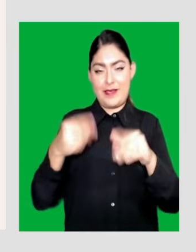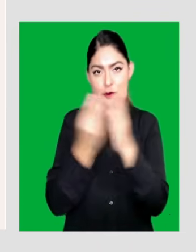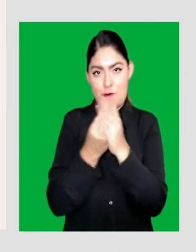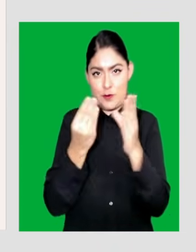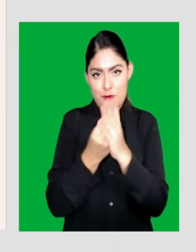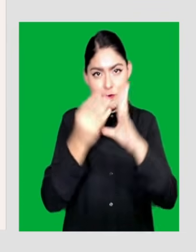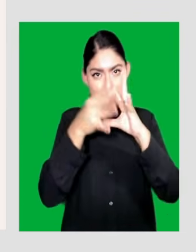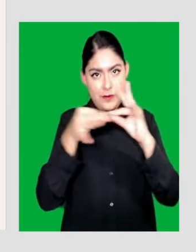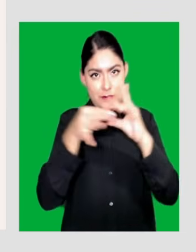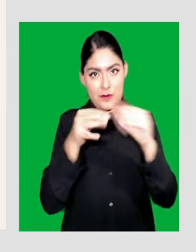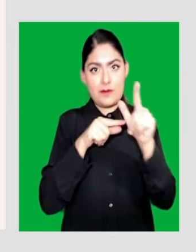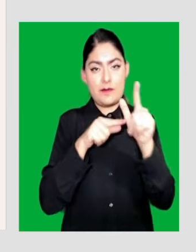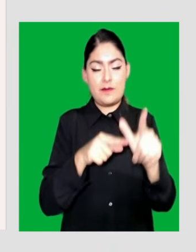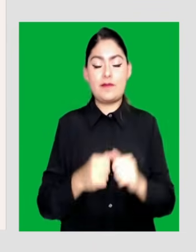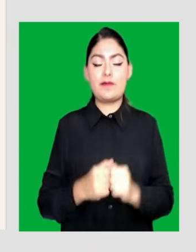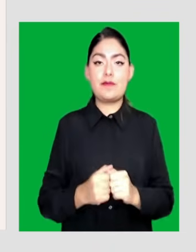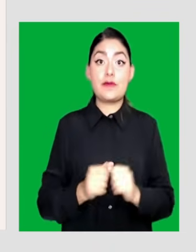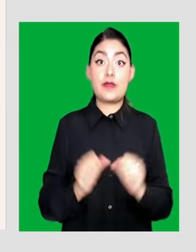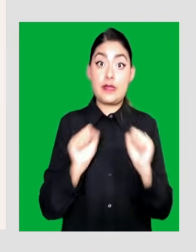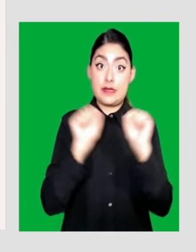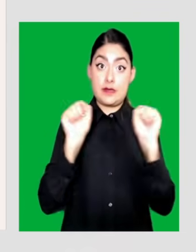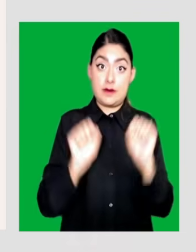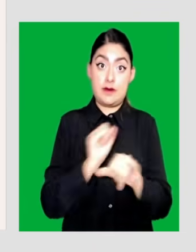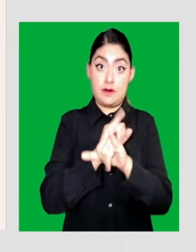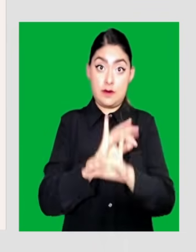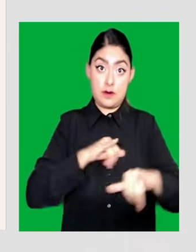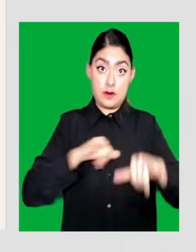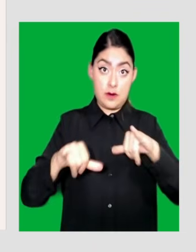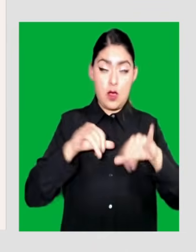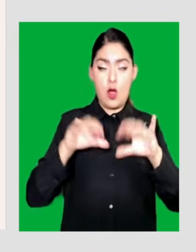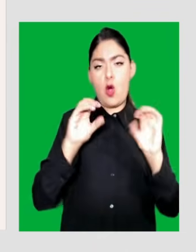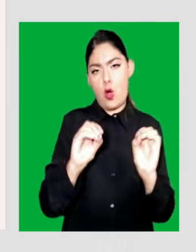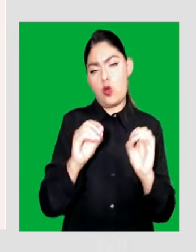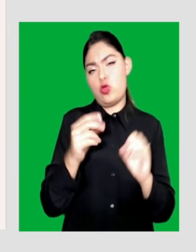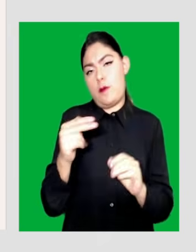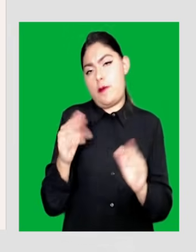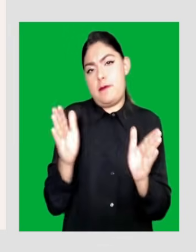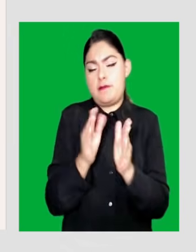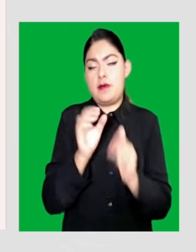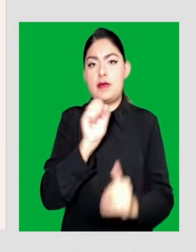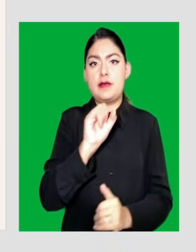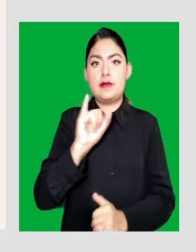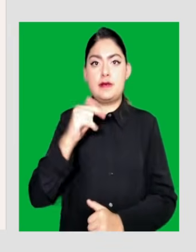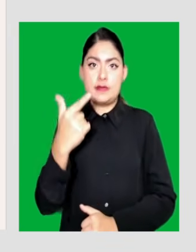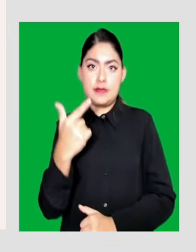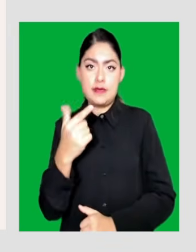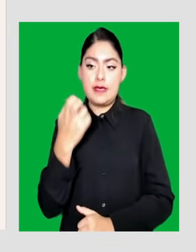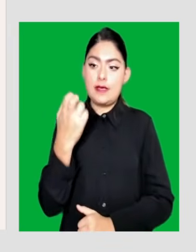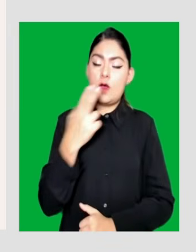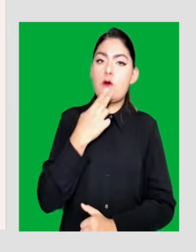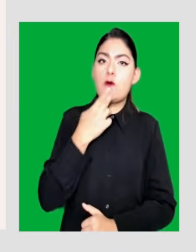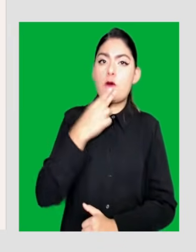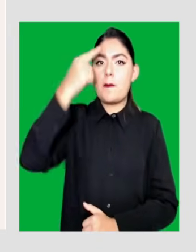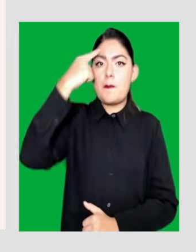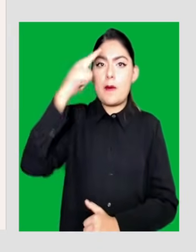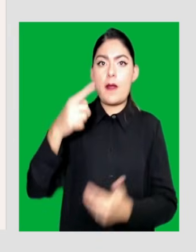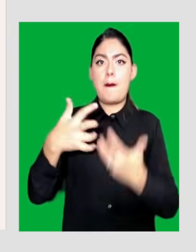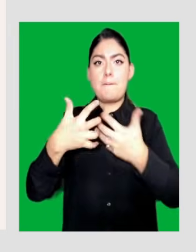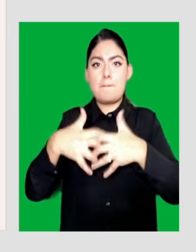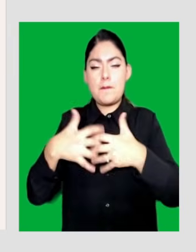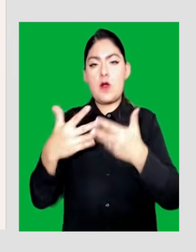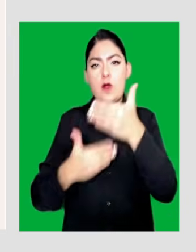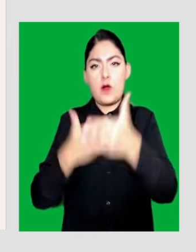Hola, soy Estefanía Slujan. Soy integrante de la Unidad General de Conocimiento Científico y Derechos Humanos y al igual que Joaquín,